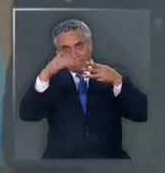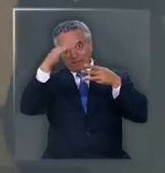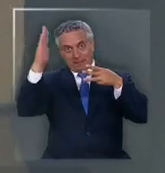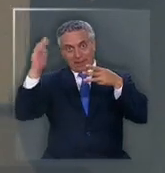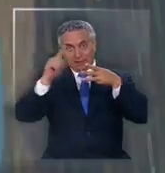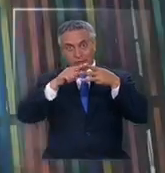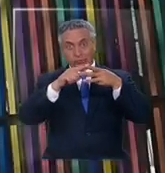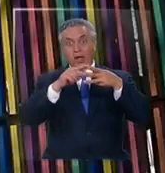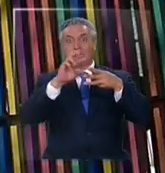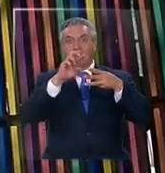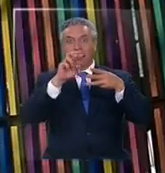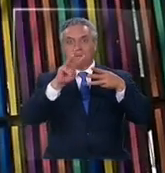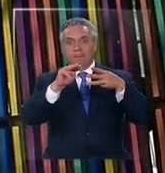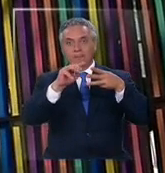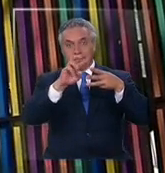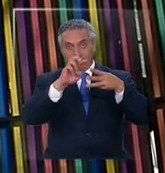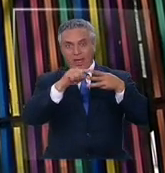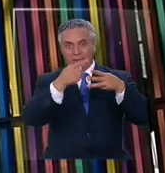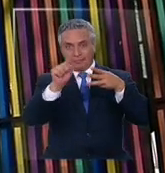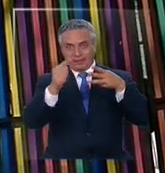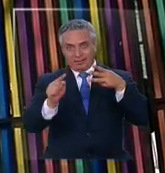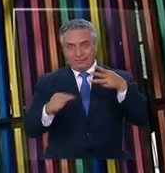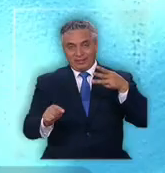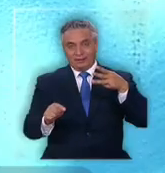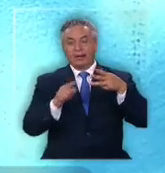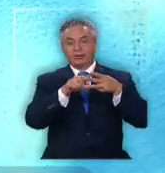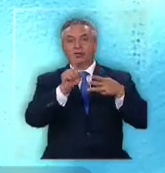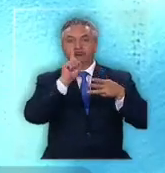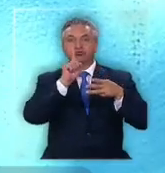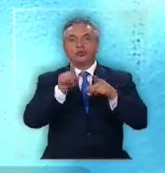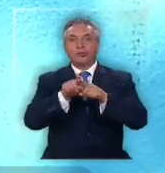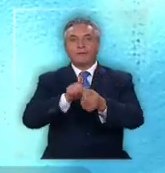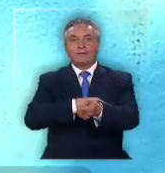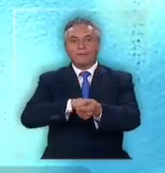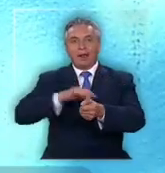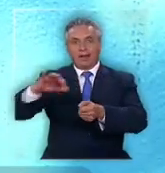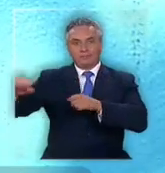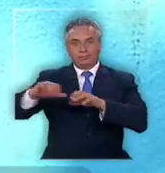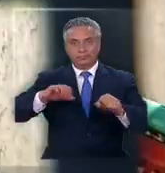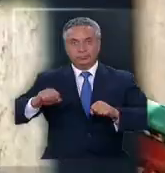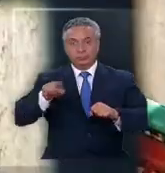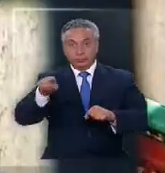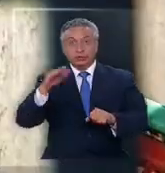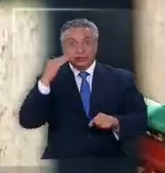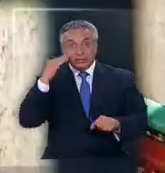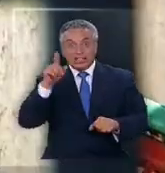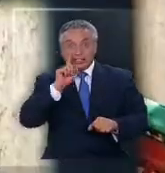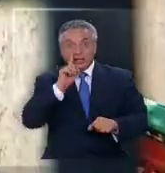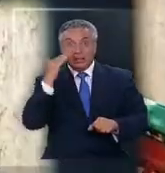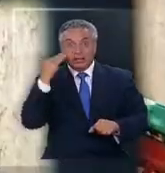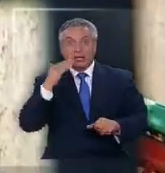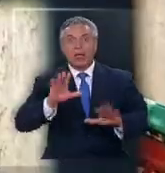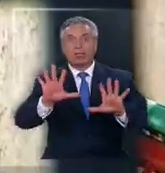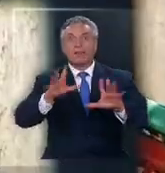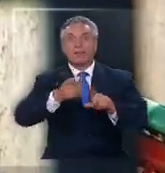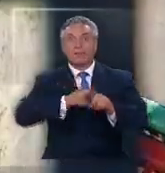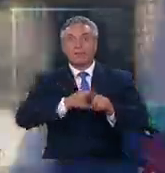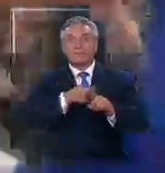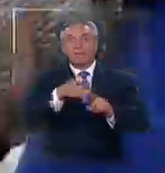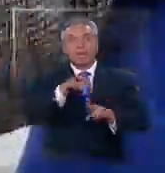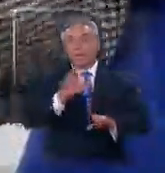familiares la madre tiene una pequeña de 10 meses internada en este hogar dependiente del sename como una medida de protección